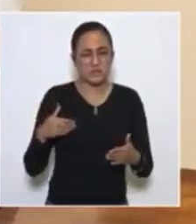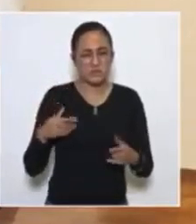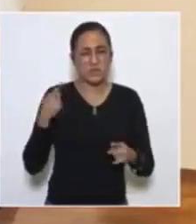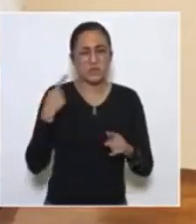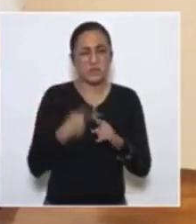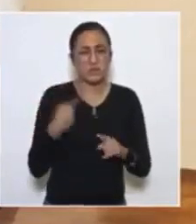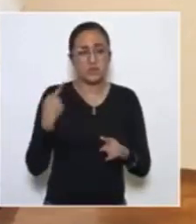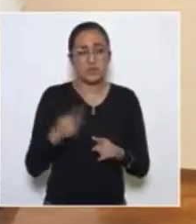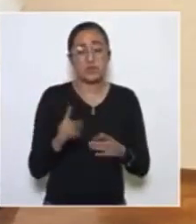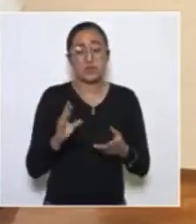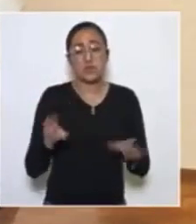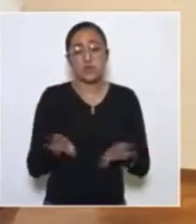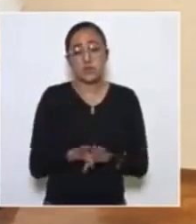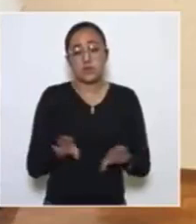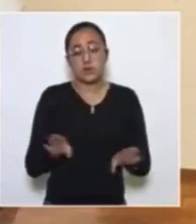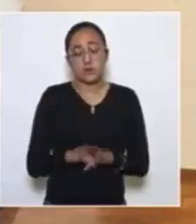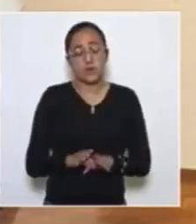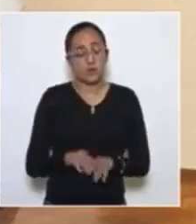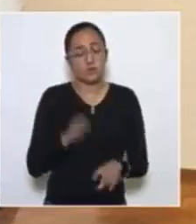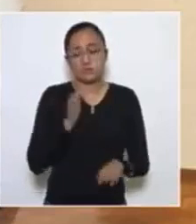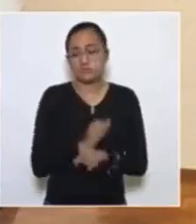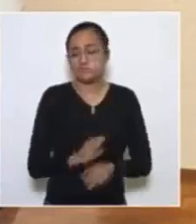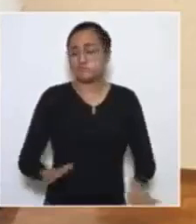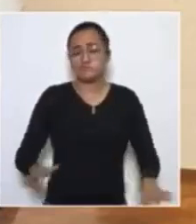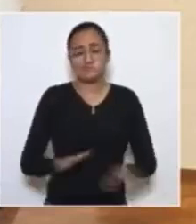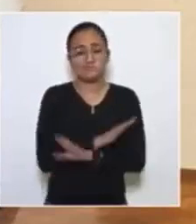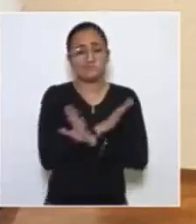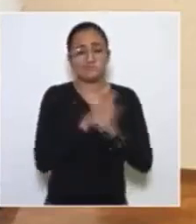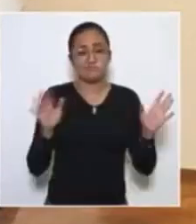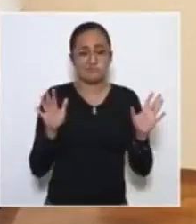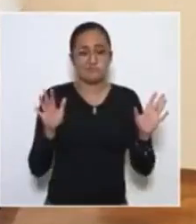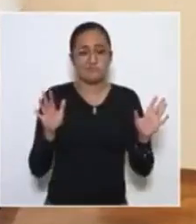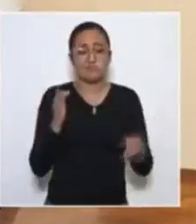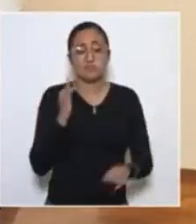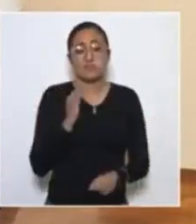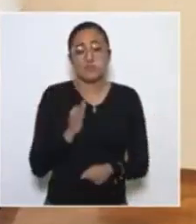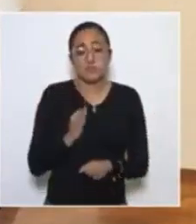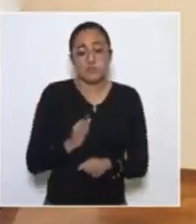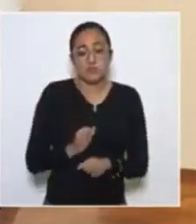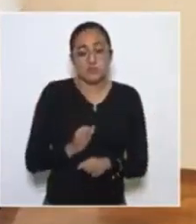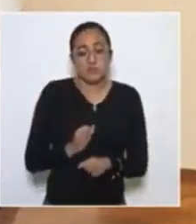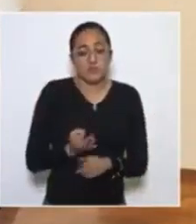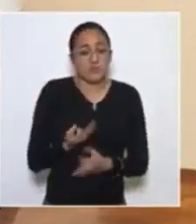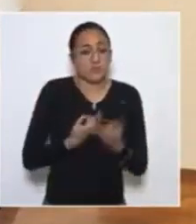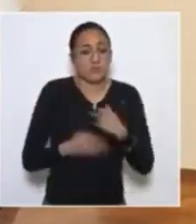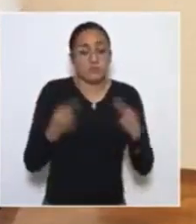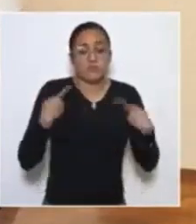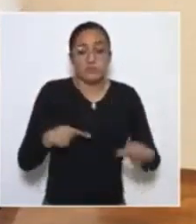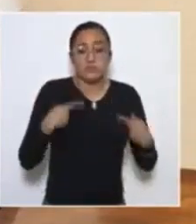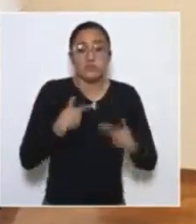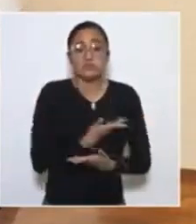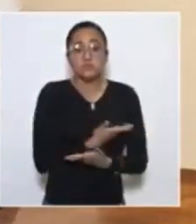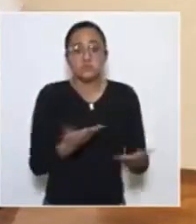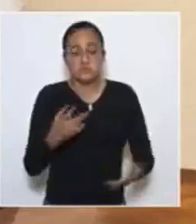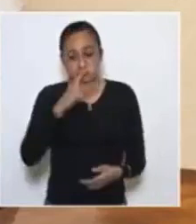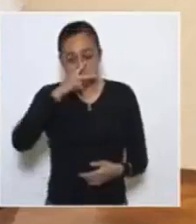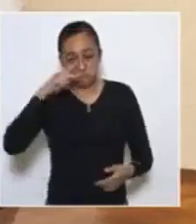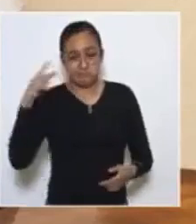quedarse funcionando como tal? No, no, no, no, es de todos los mexicanos.